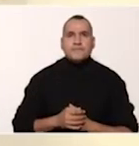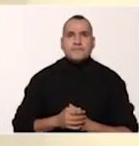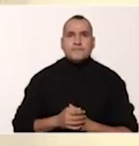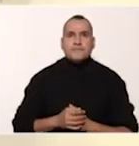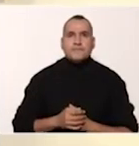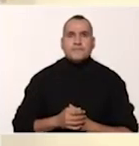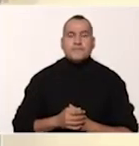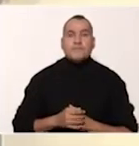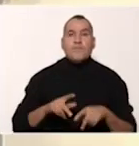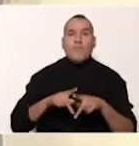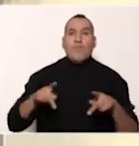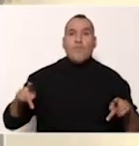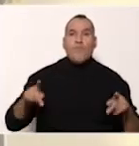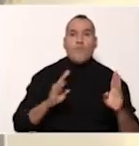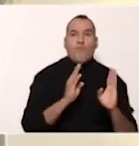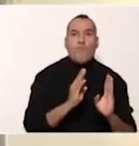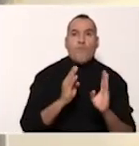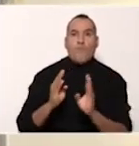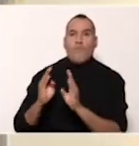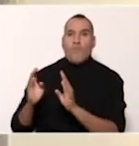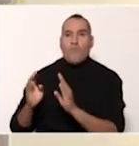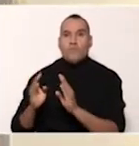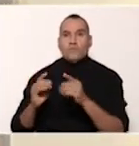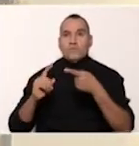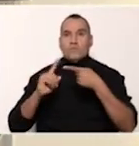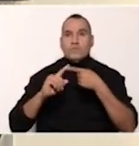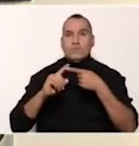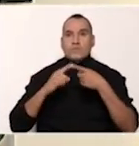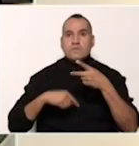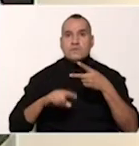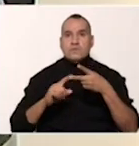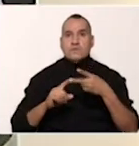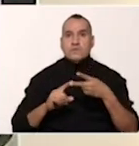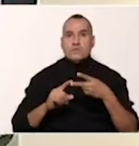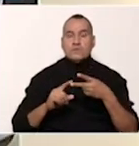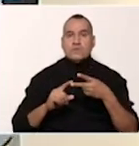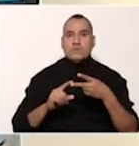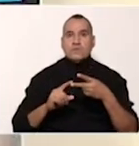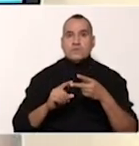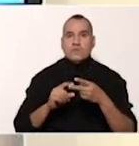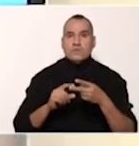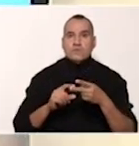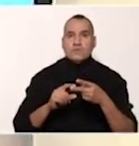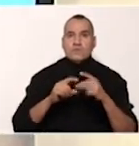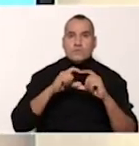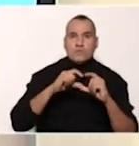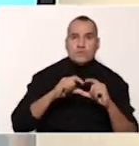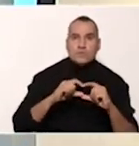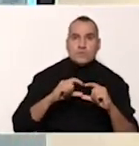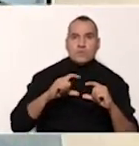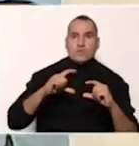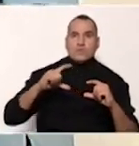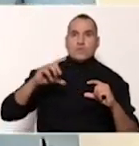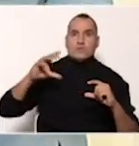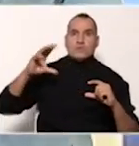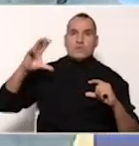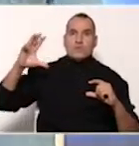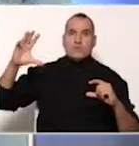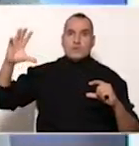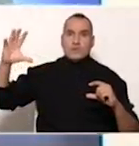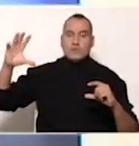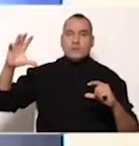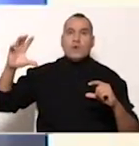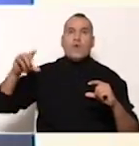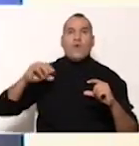Los polinomios se pueden ordenar de dos formas, creciente o decreciente. Algunos libros